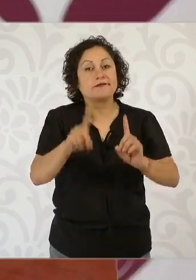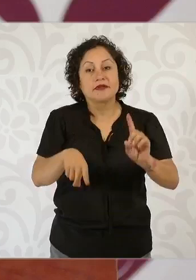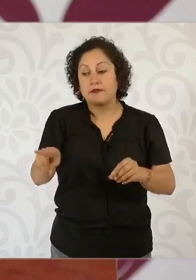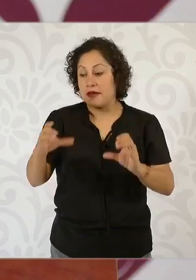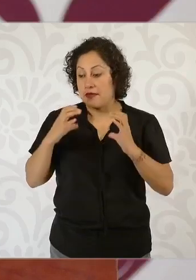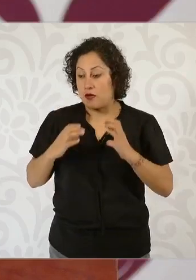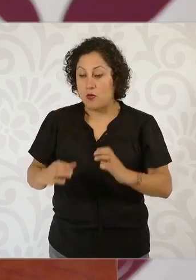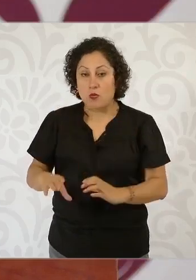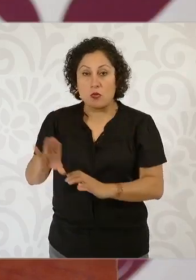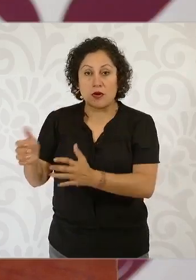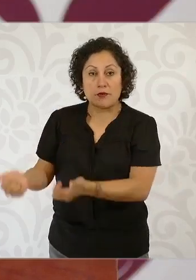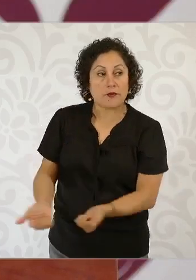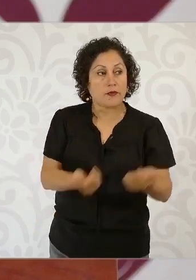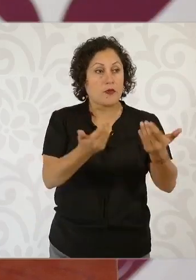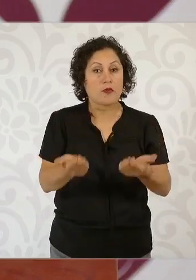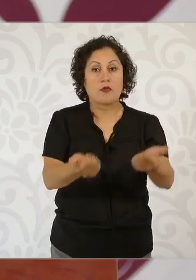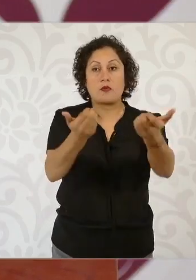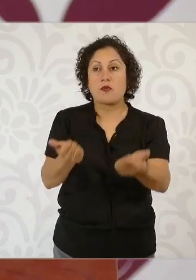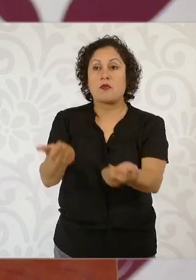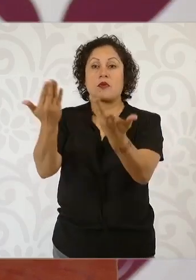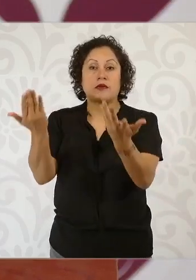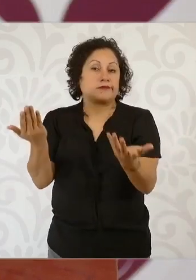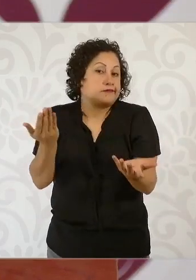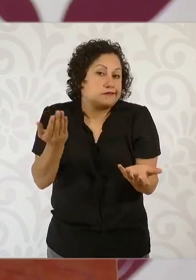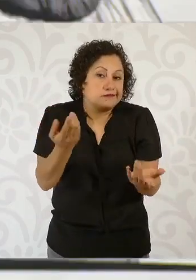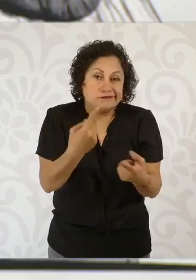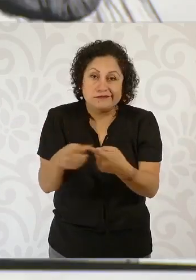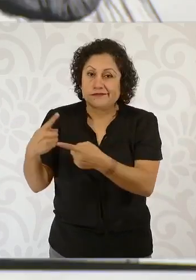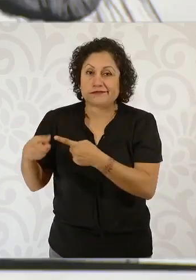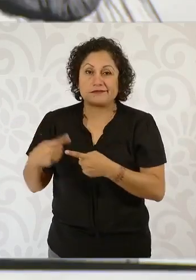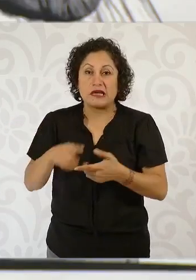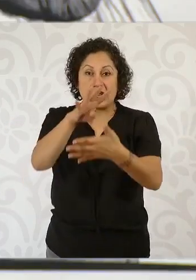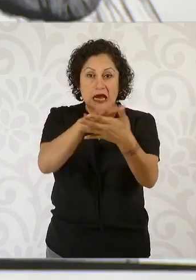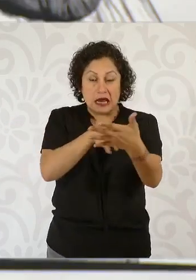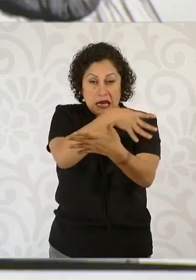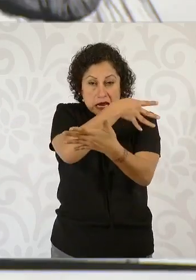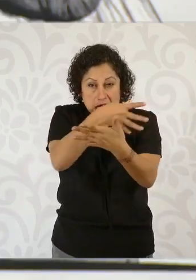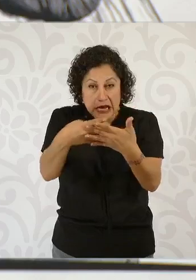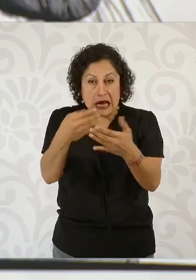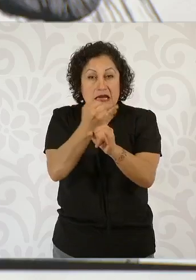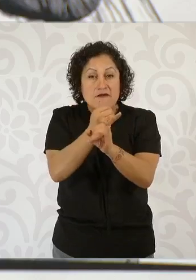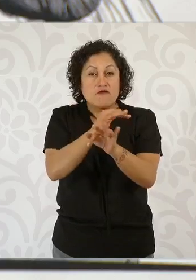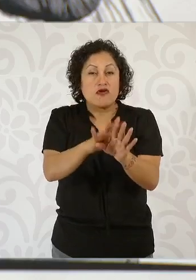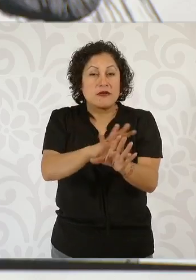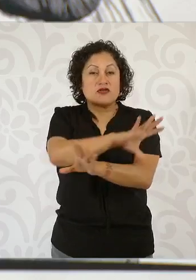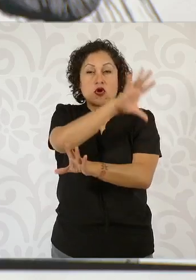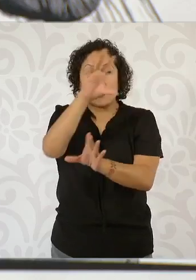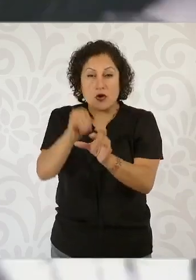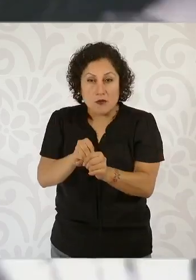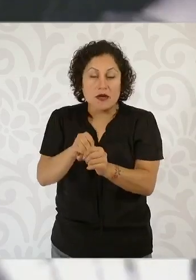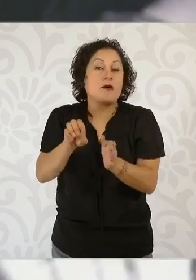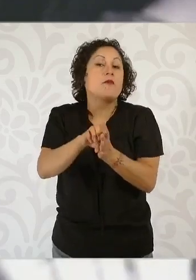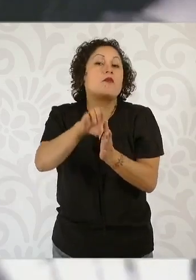fiscalía, si está en los tribunales superiores de justicia. No hay una sola base de datos de huellas y otras identidades de